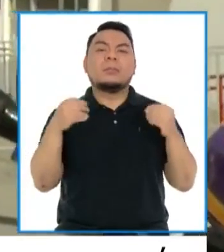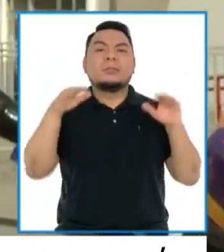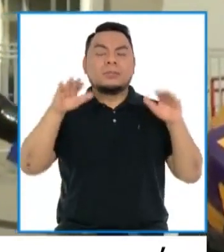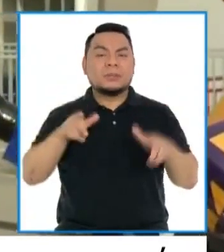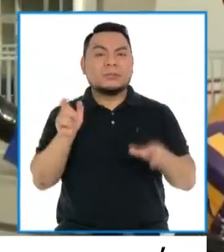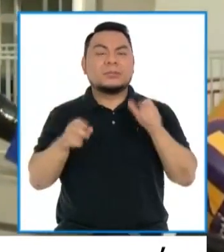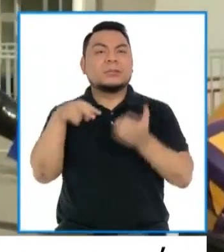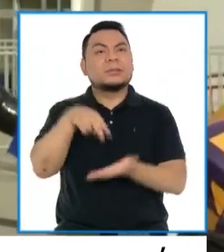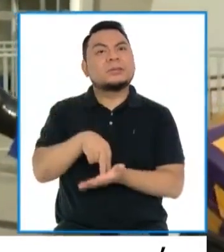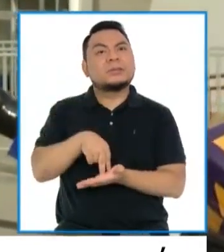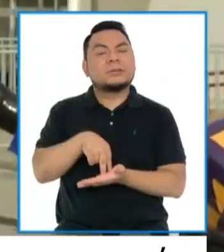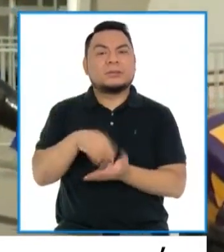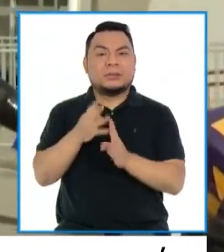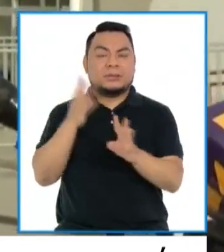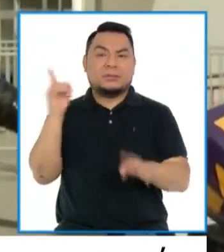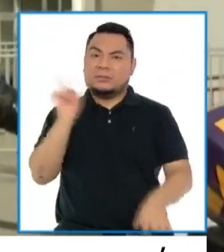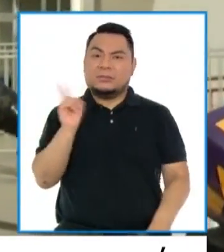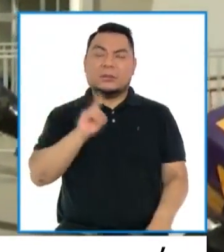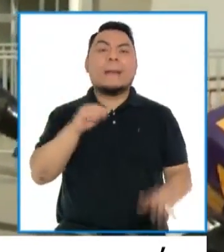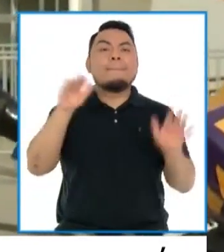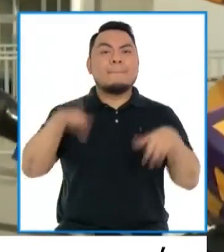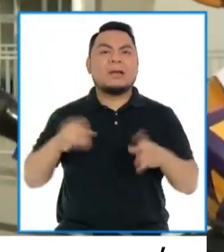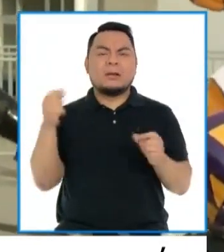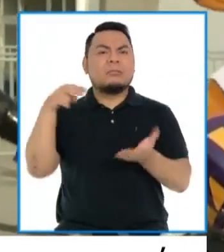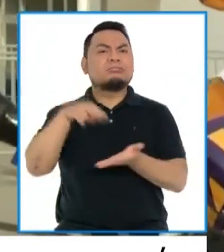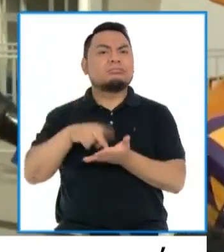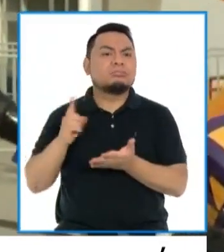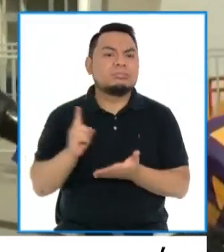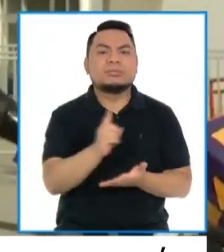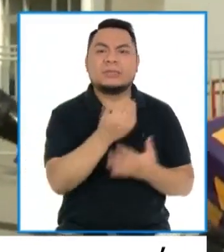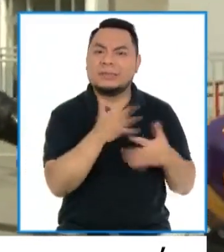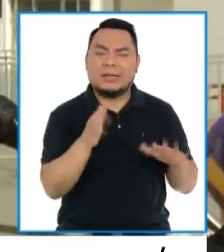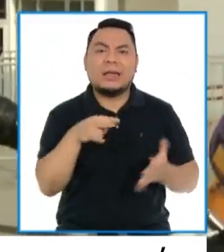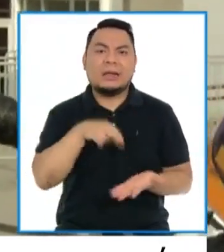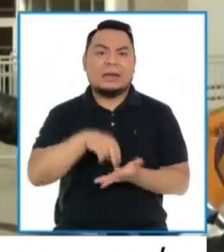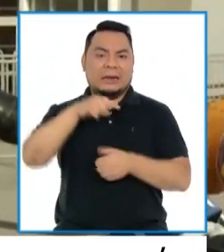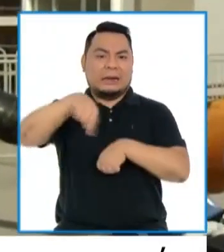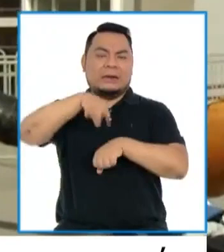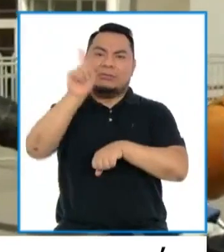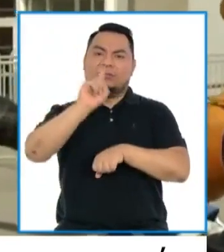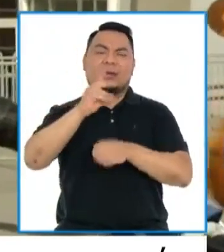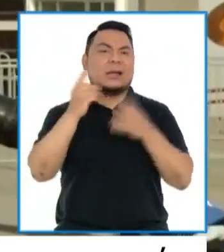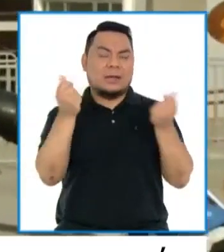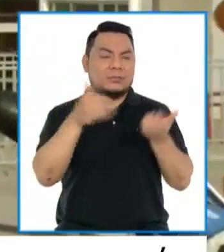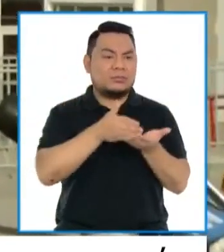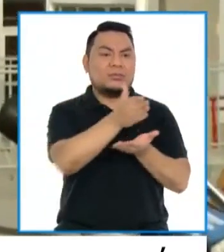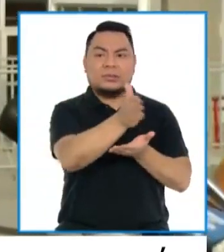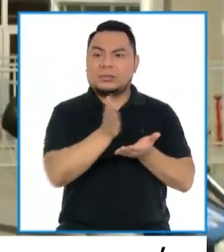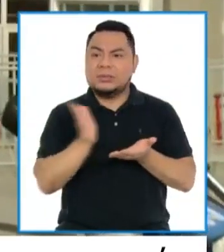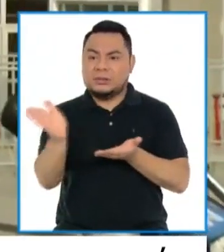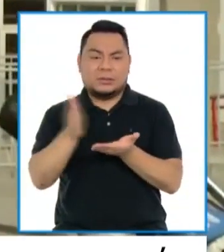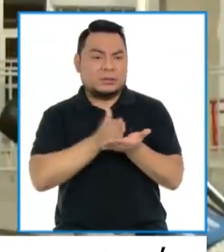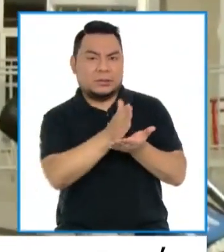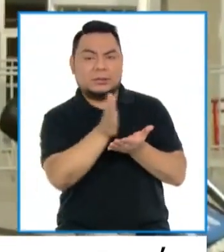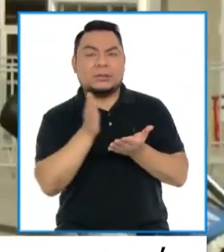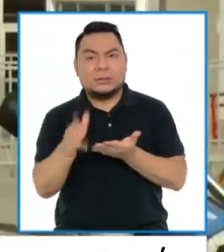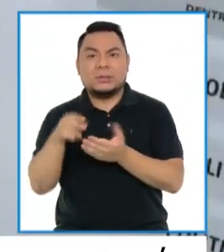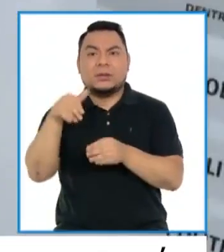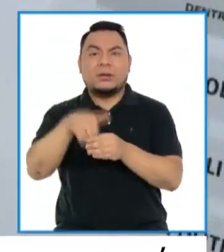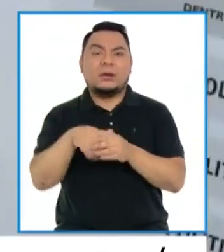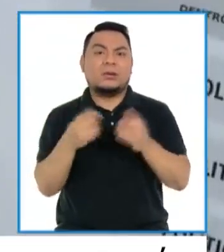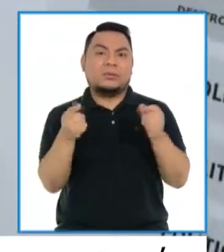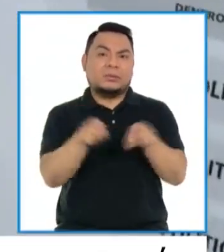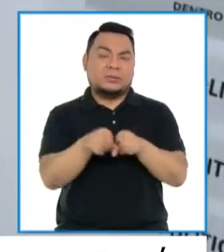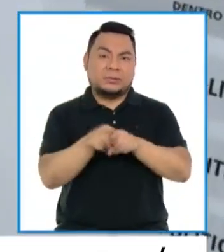del elector en la puerta de la mesa de sufragio a la mitad. Vamos a poder sufragar dos ciudadanos a la